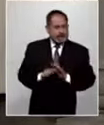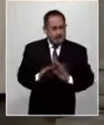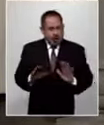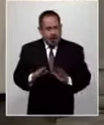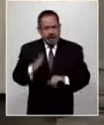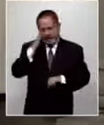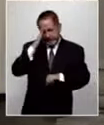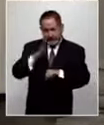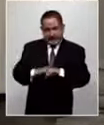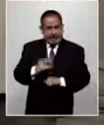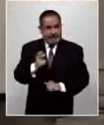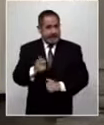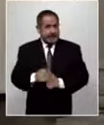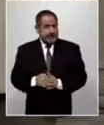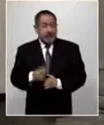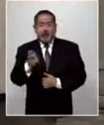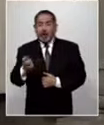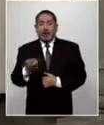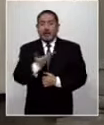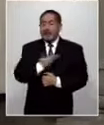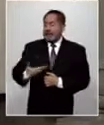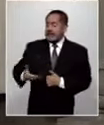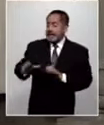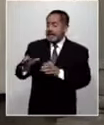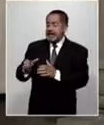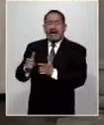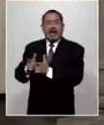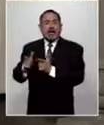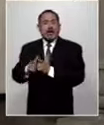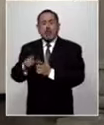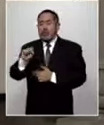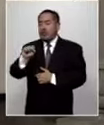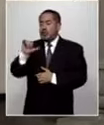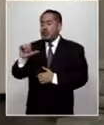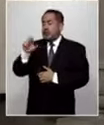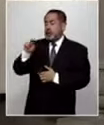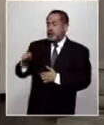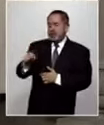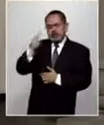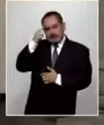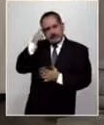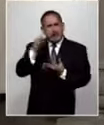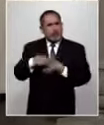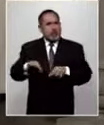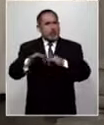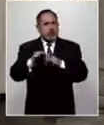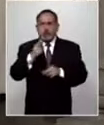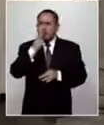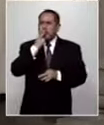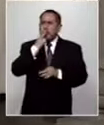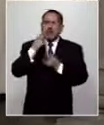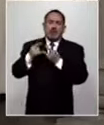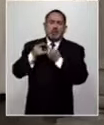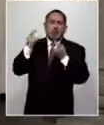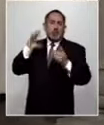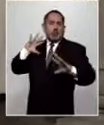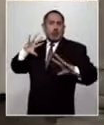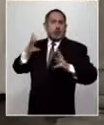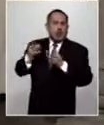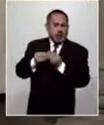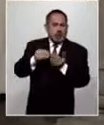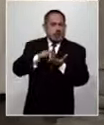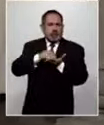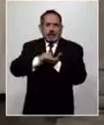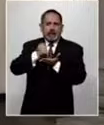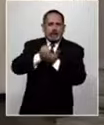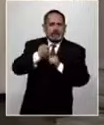En este sentido, la Presidencia de la Suprema Corte reconoce la importancia de la preservación y difusión del patrimonio